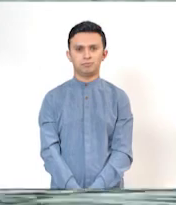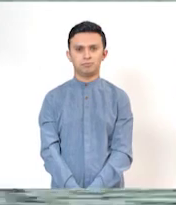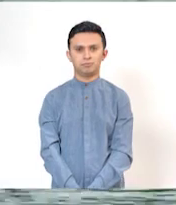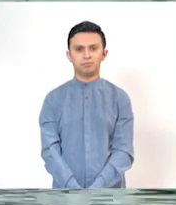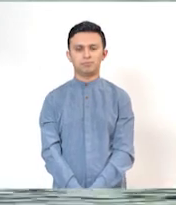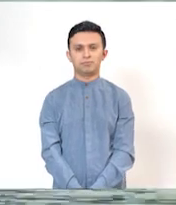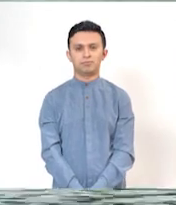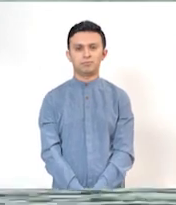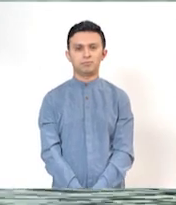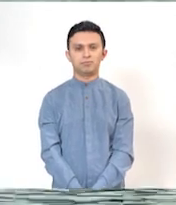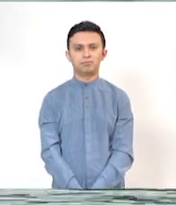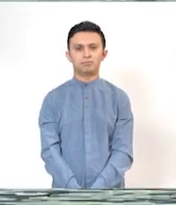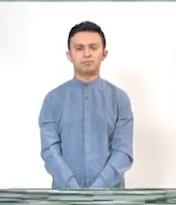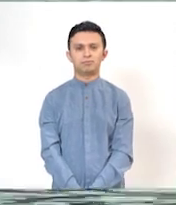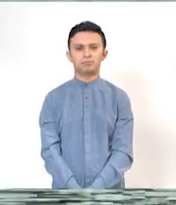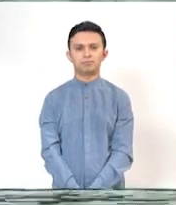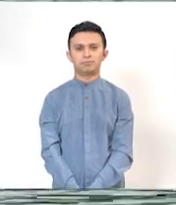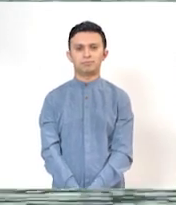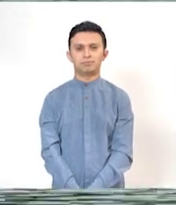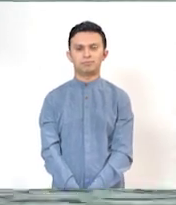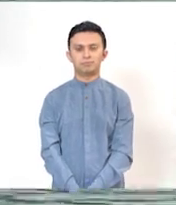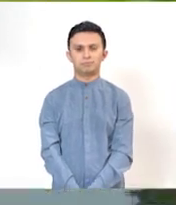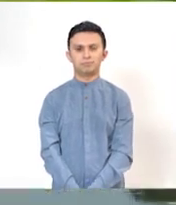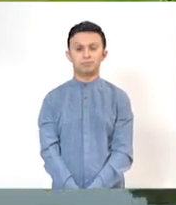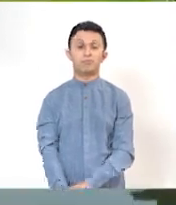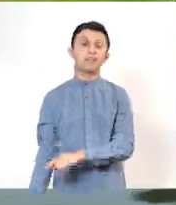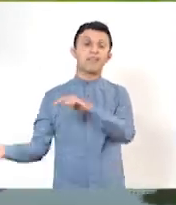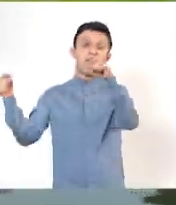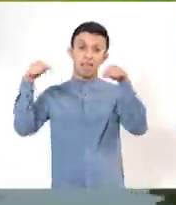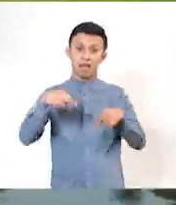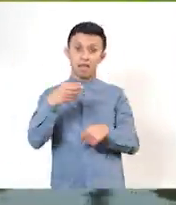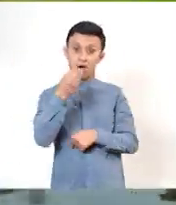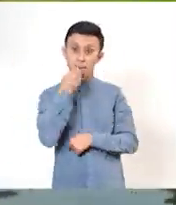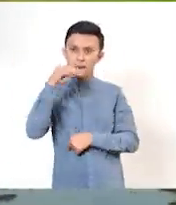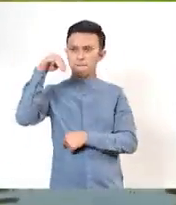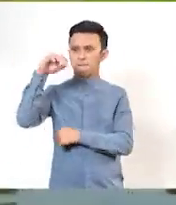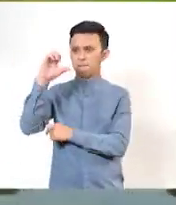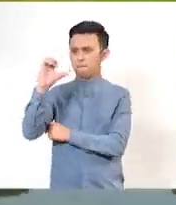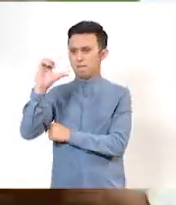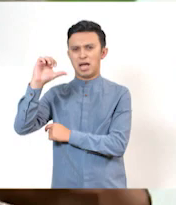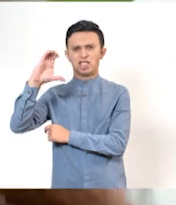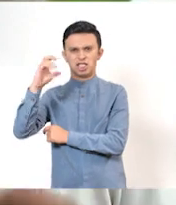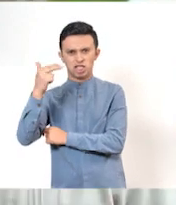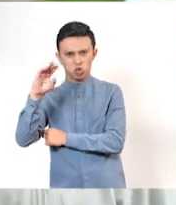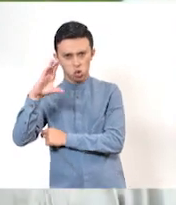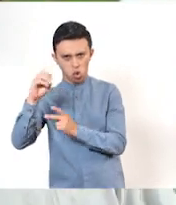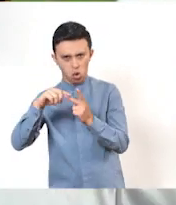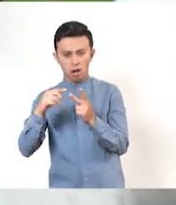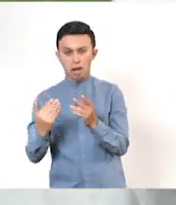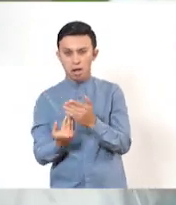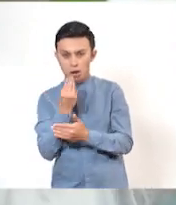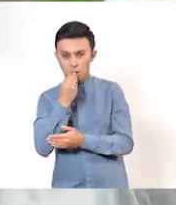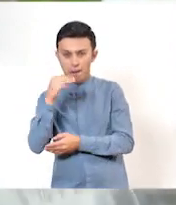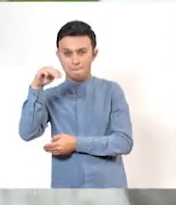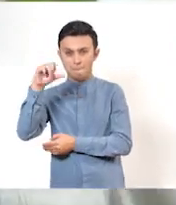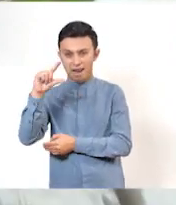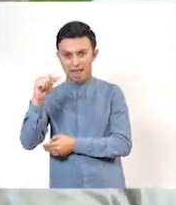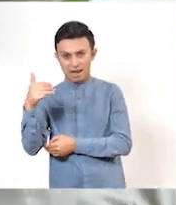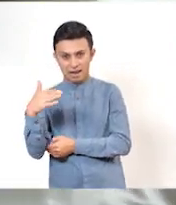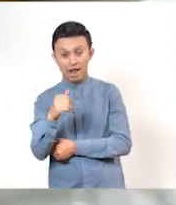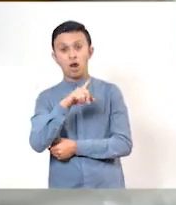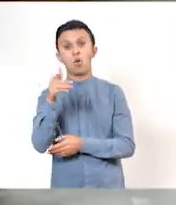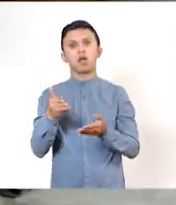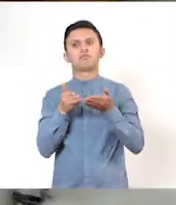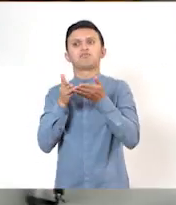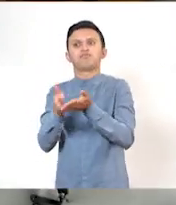Para bailar la bamba se necesita una poca de gracia. Aquí comemos machuco, desayunamos malanga, cruzamos el río